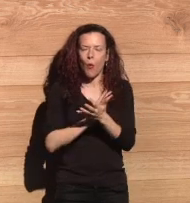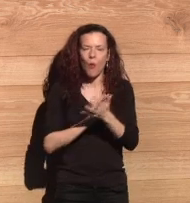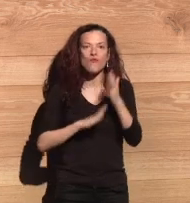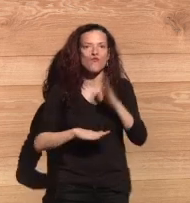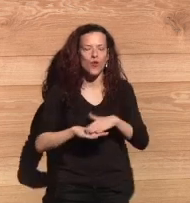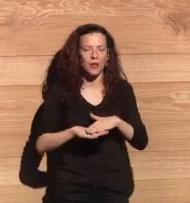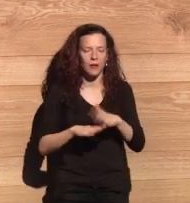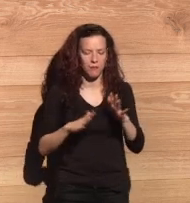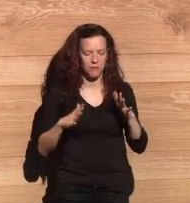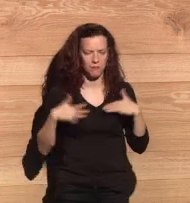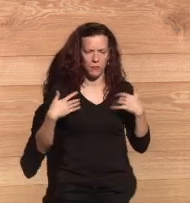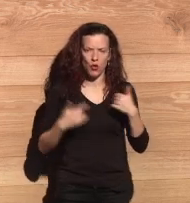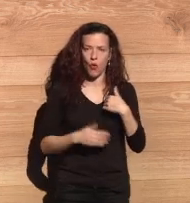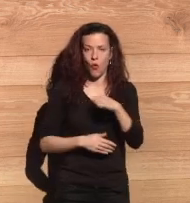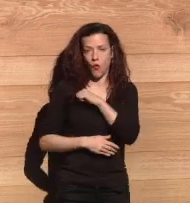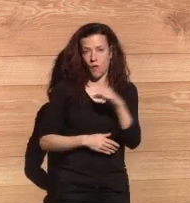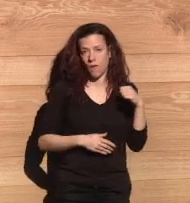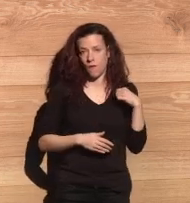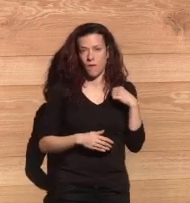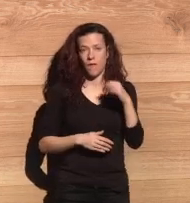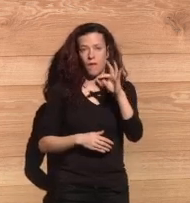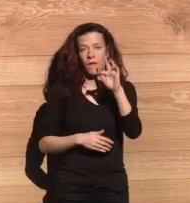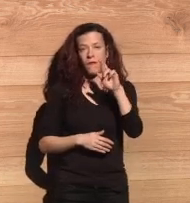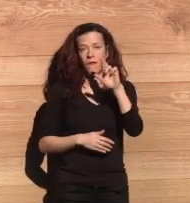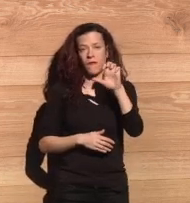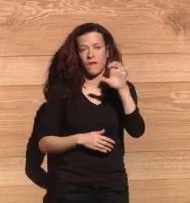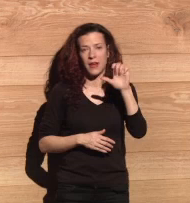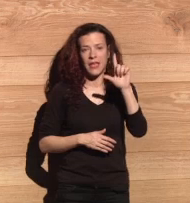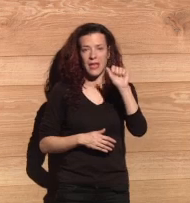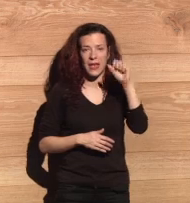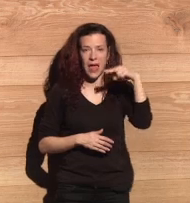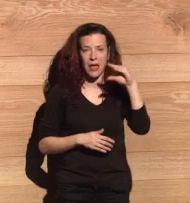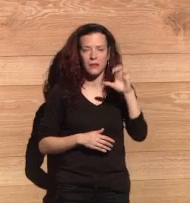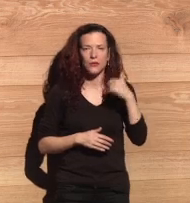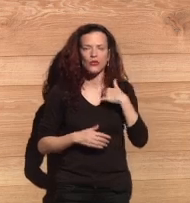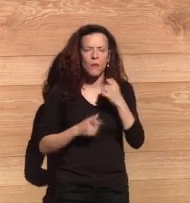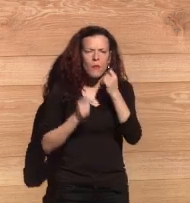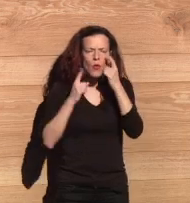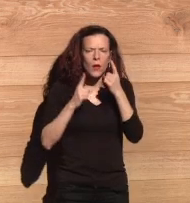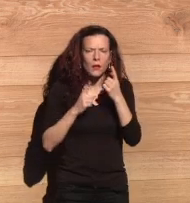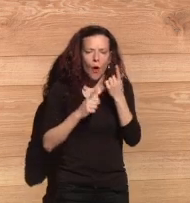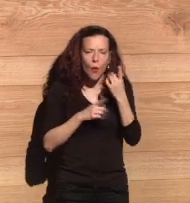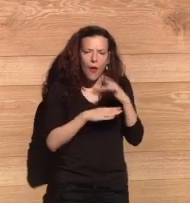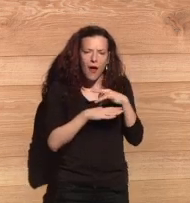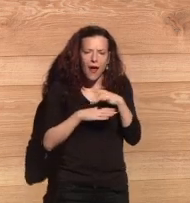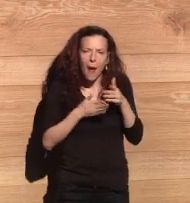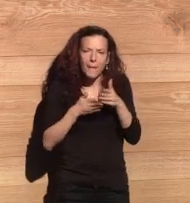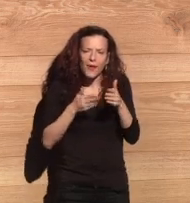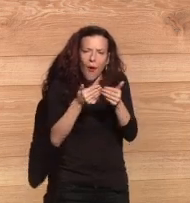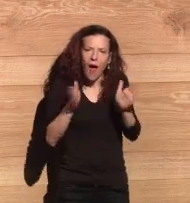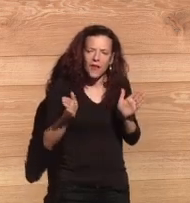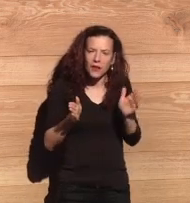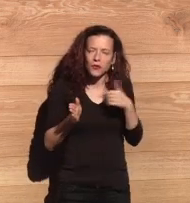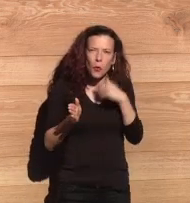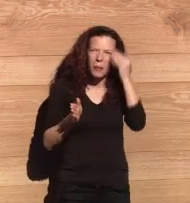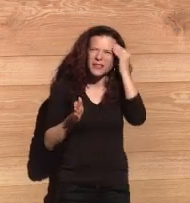repente, yo como freelance, me di cuenta que se abre un camino que para mí no existía. O sea, yo no contaba con